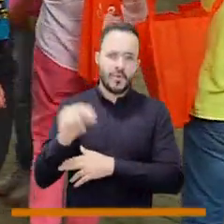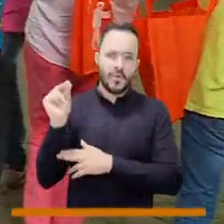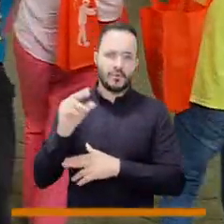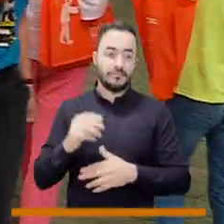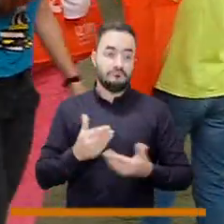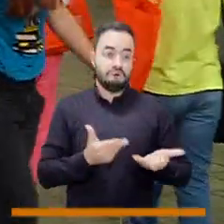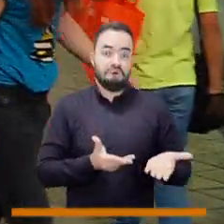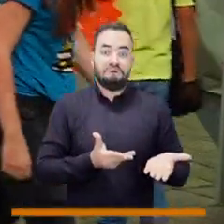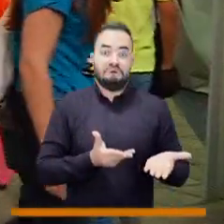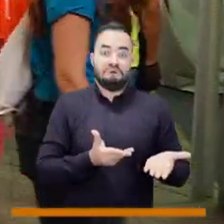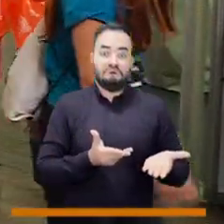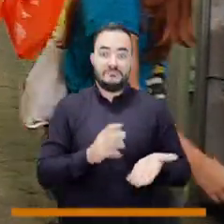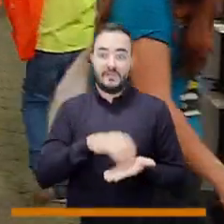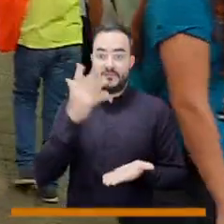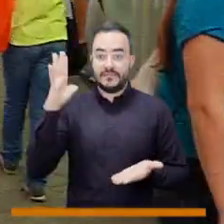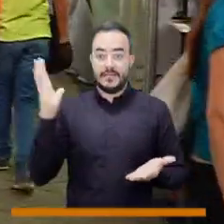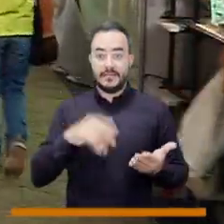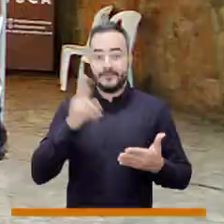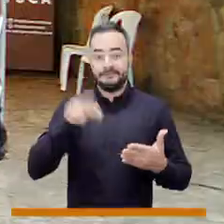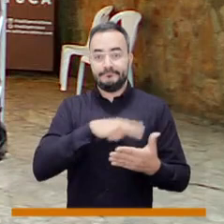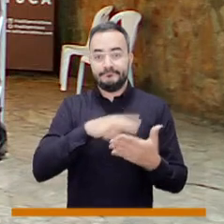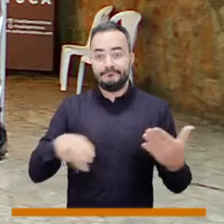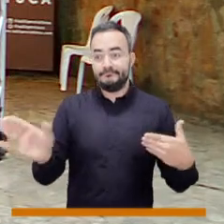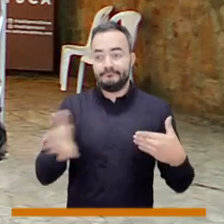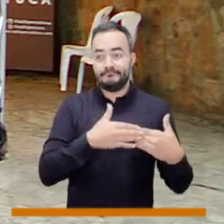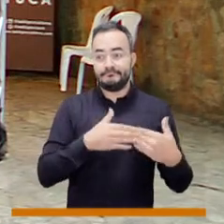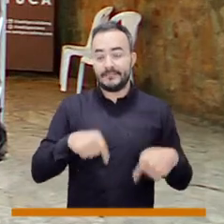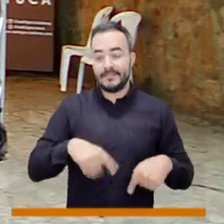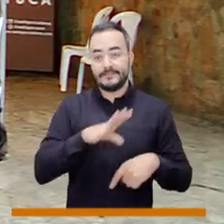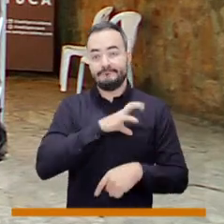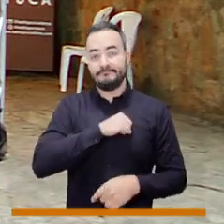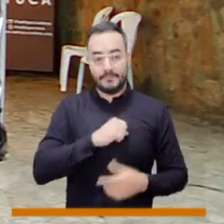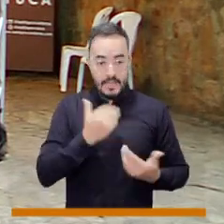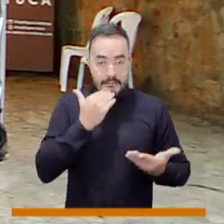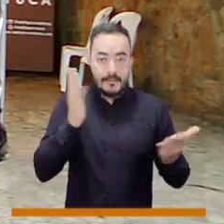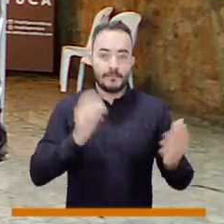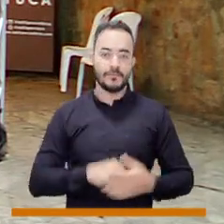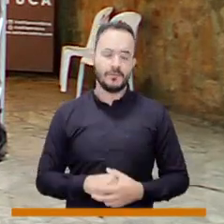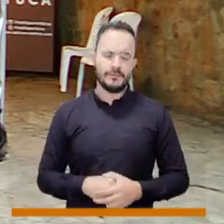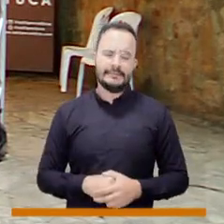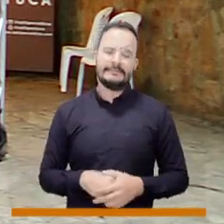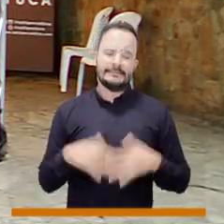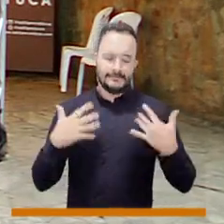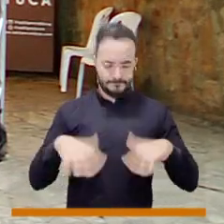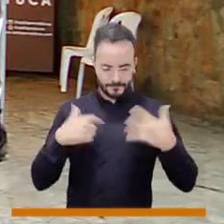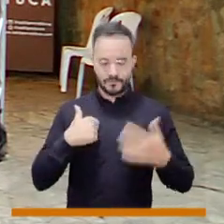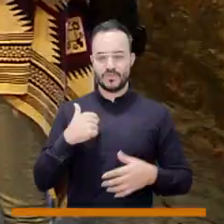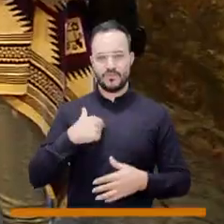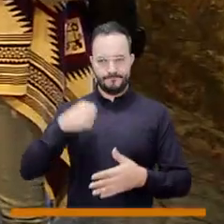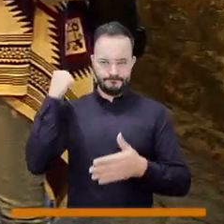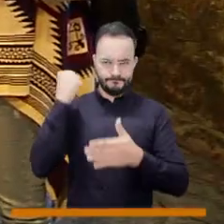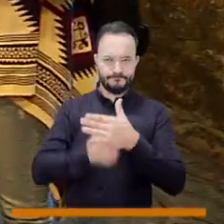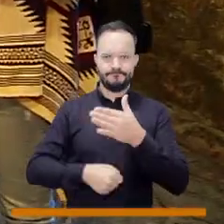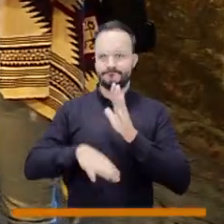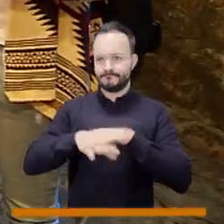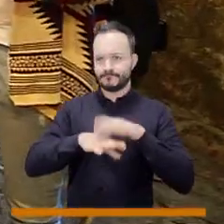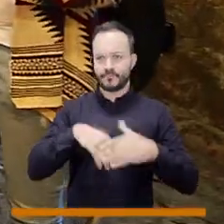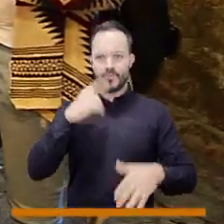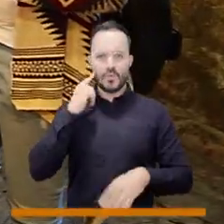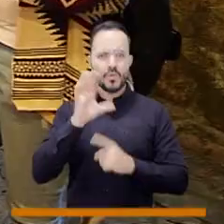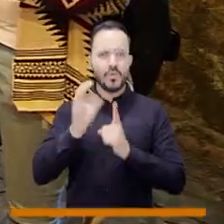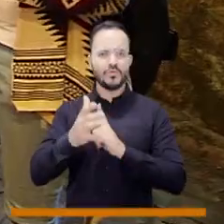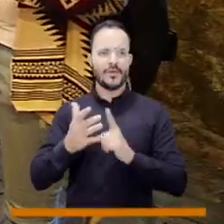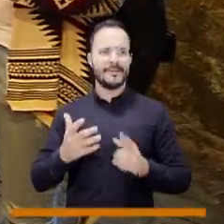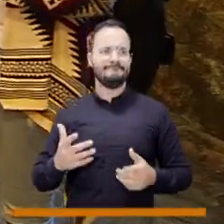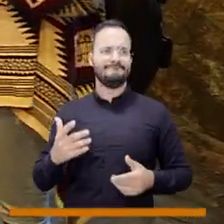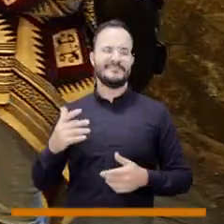pero si no hubiera sido así, probablemente hoy estaríamos lamentando que no hubiera habido Fiesta del Libro y la Cultura. Entonces yo haré énfasis